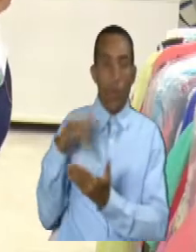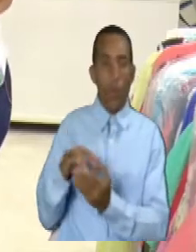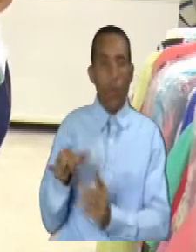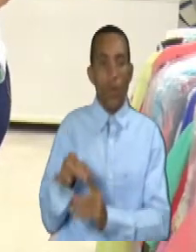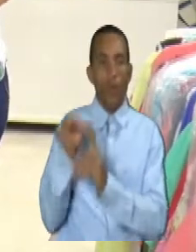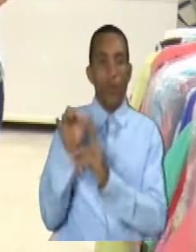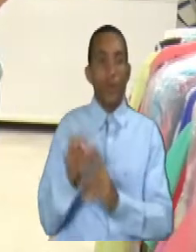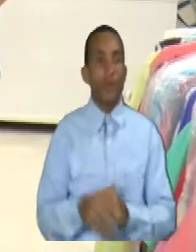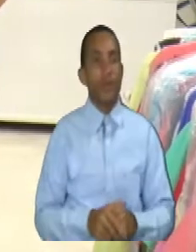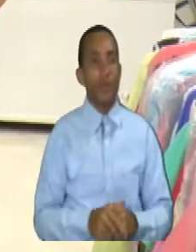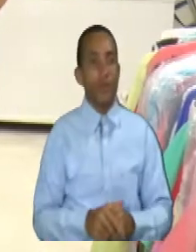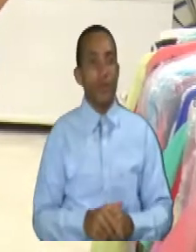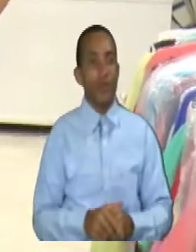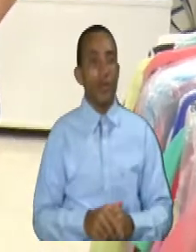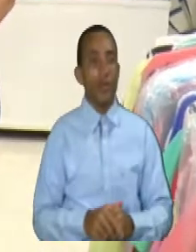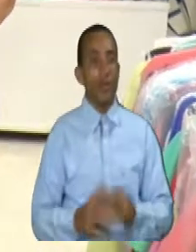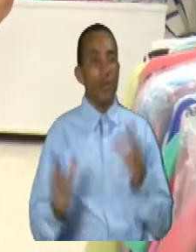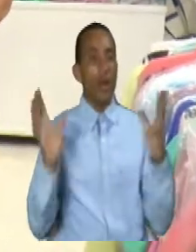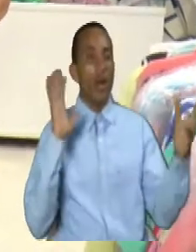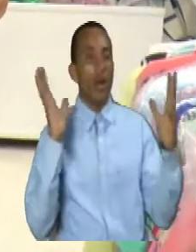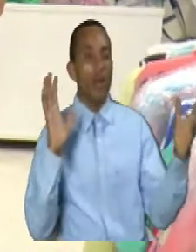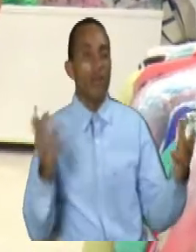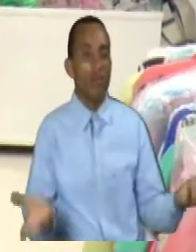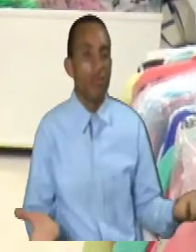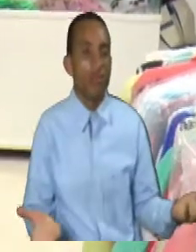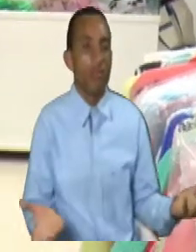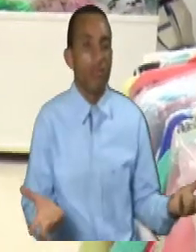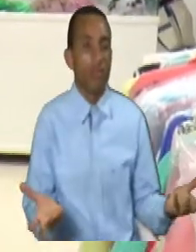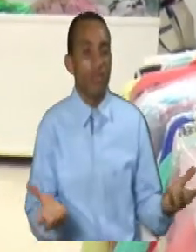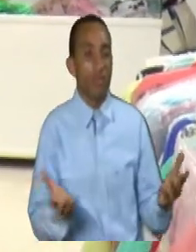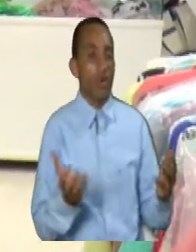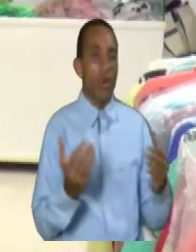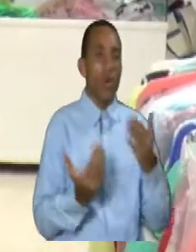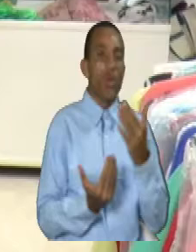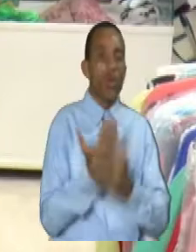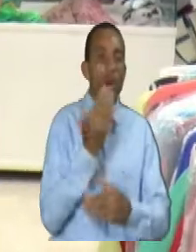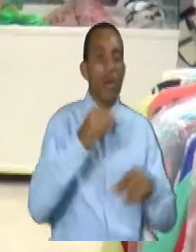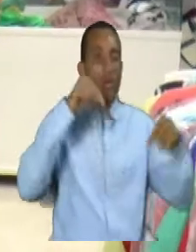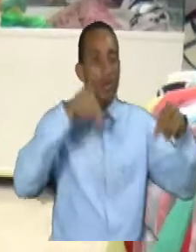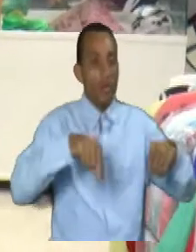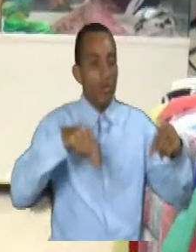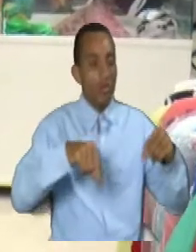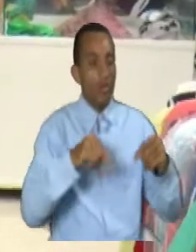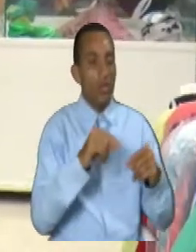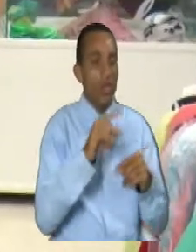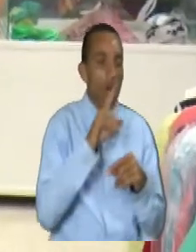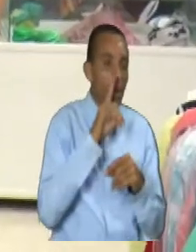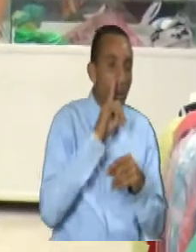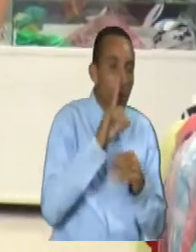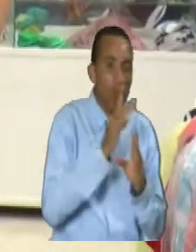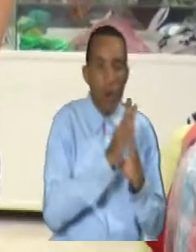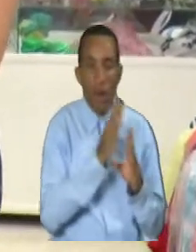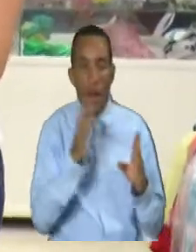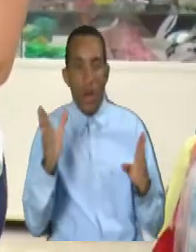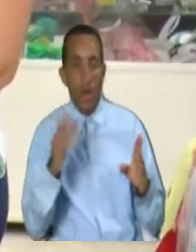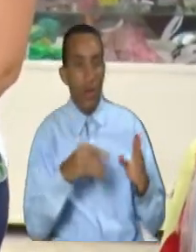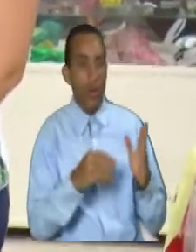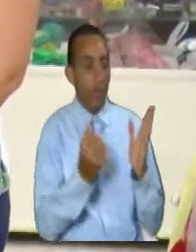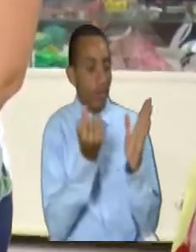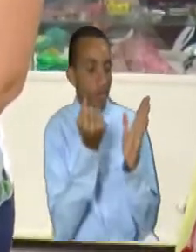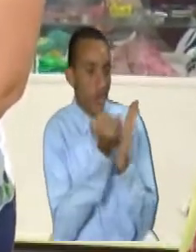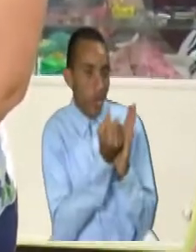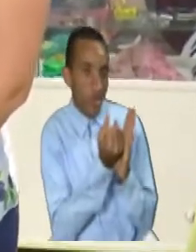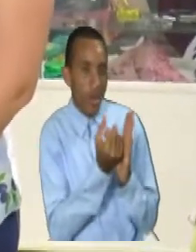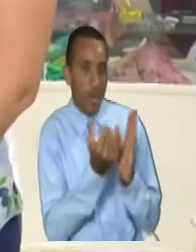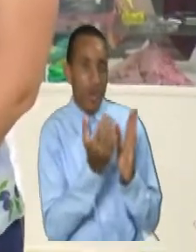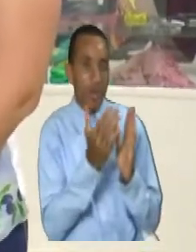vez. Bueno, hablemos un poquito acerca de la tendencia para mitad de año. ¿Se quedan los estampados?